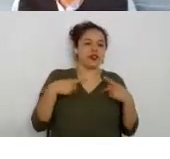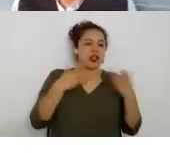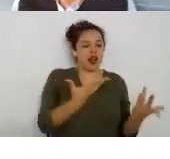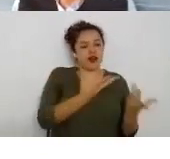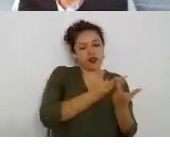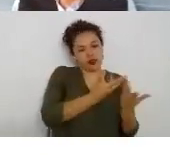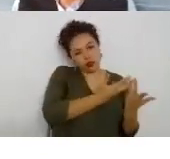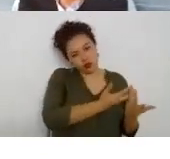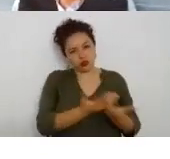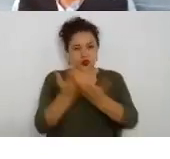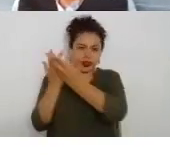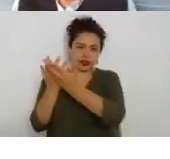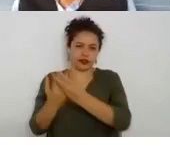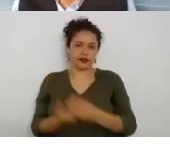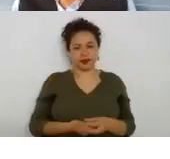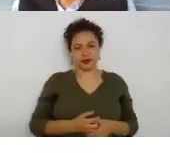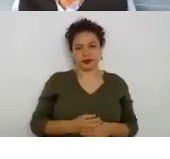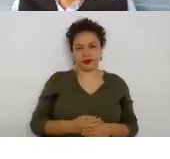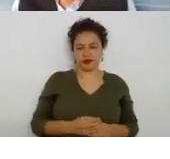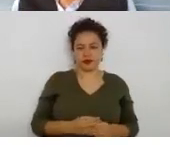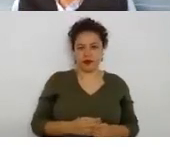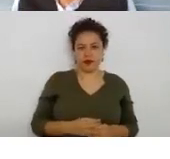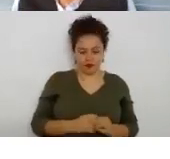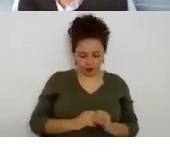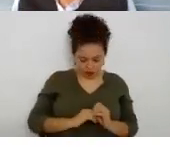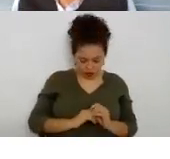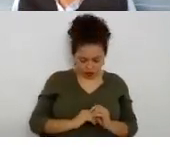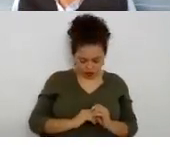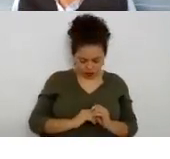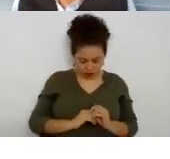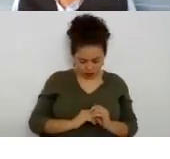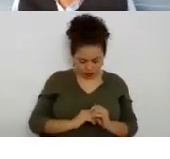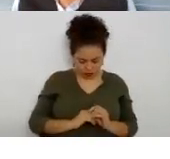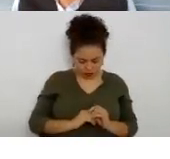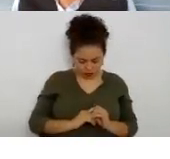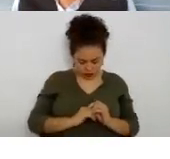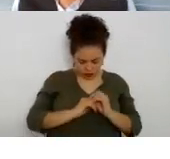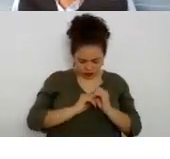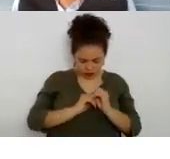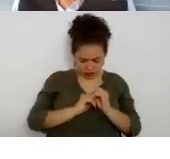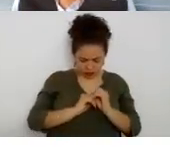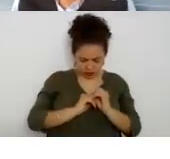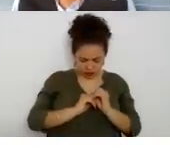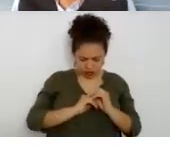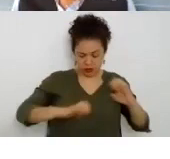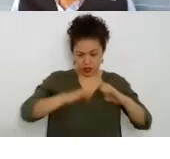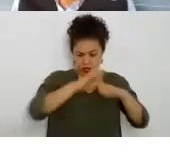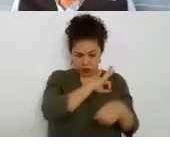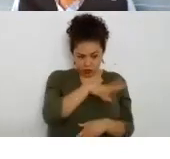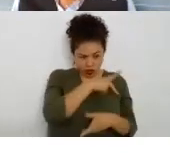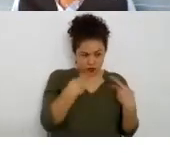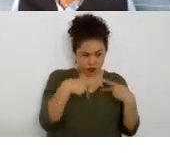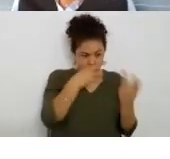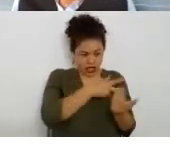acuerdo? Siempre y cuando la situación o la naturaleza misma de la emergencia me lo permita. ¿En qué